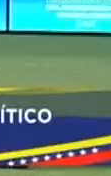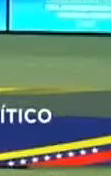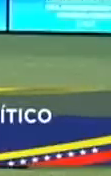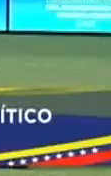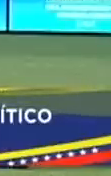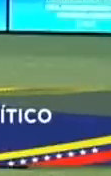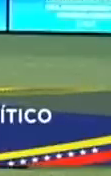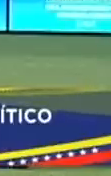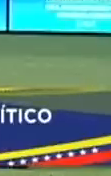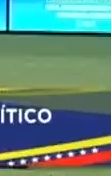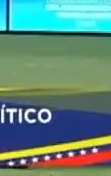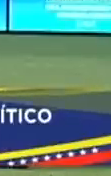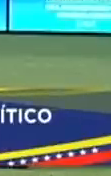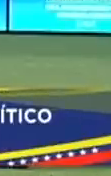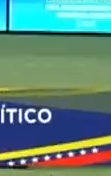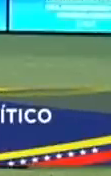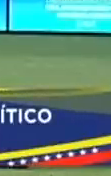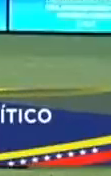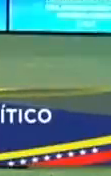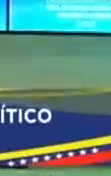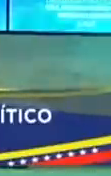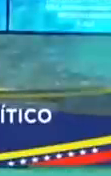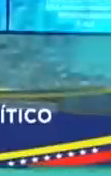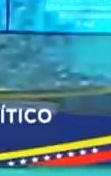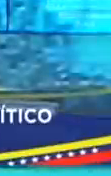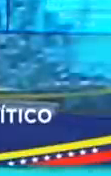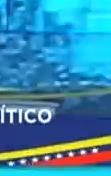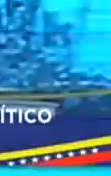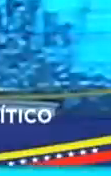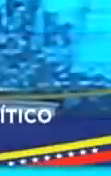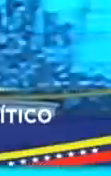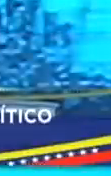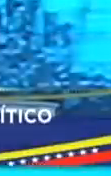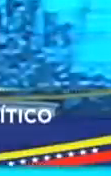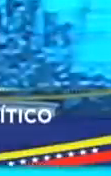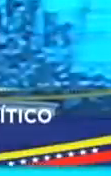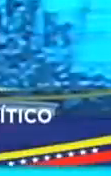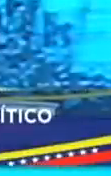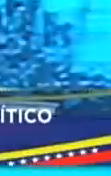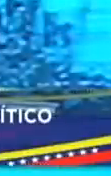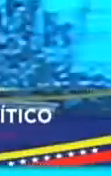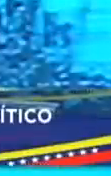trimestre, octubre, noviembre, diciembre de este año